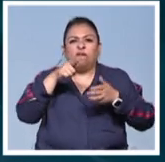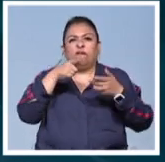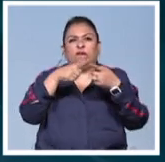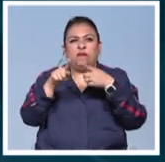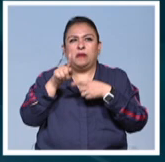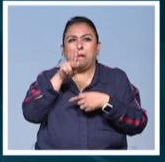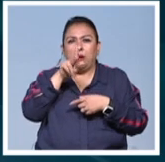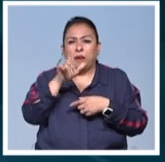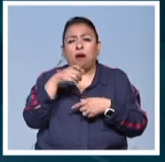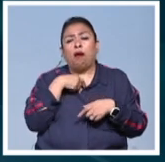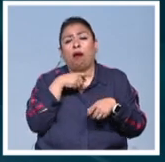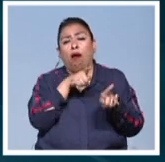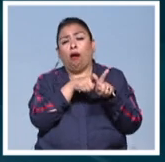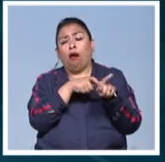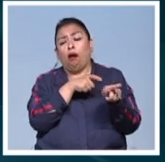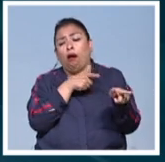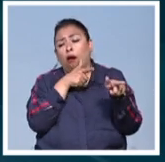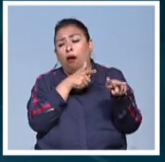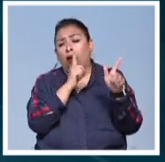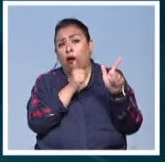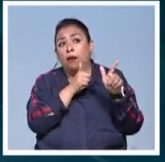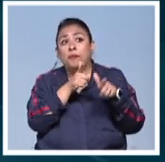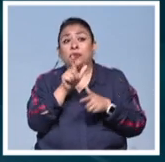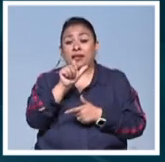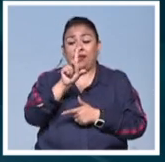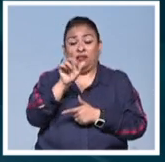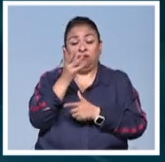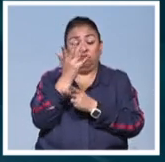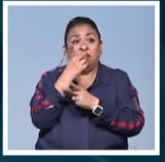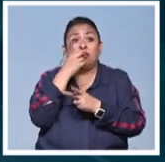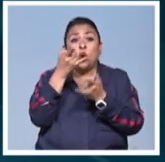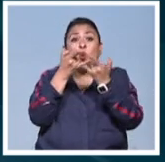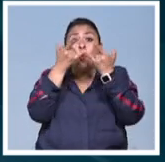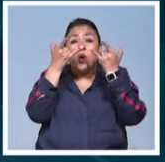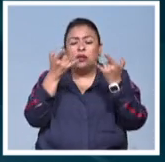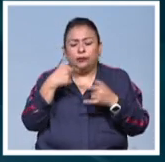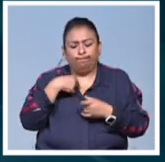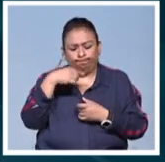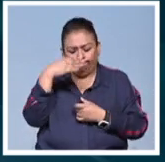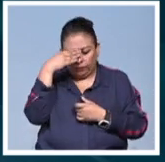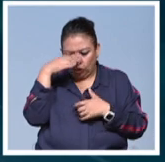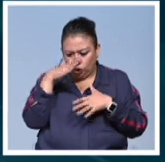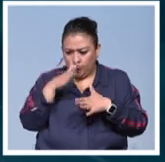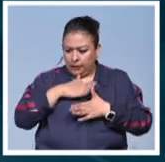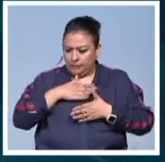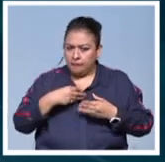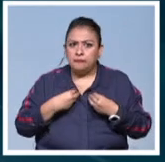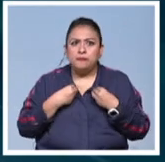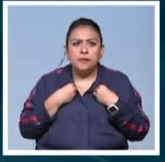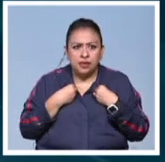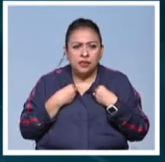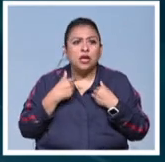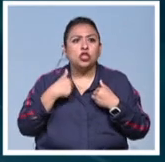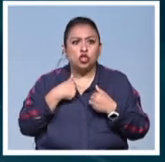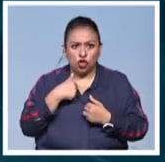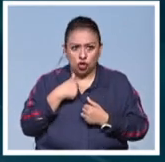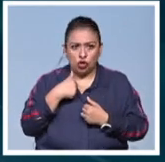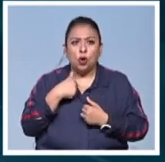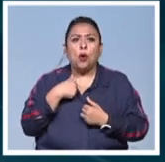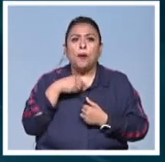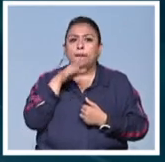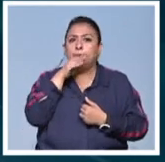pavo se ríen de él. Andersen confesó que el cuento fue una reflexión sobre su propia vida. Él fue el